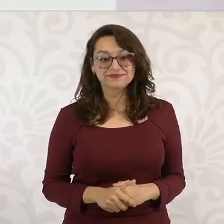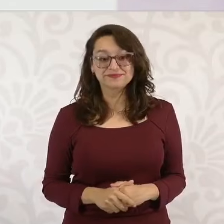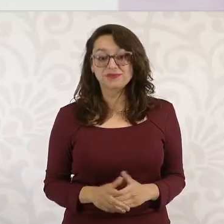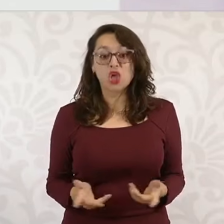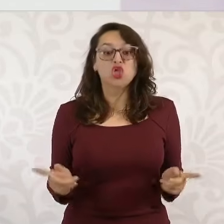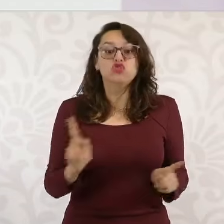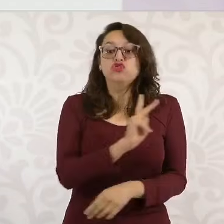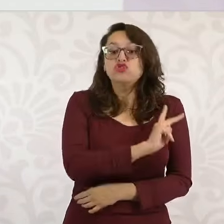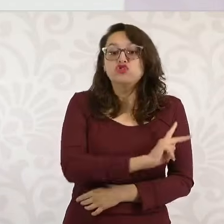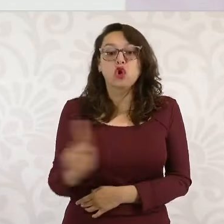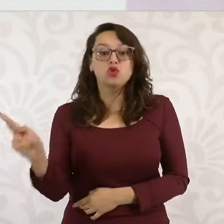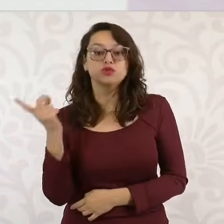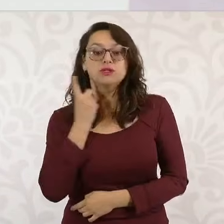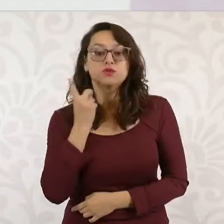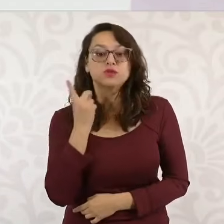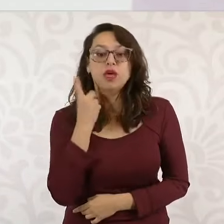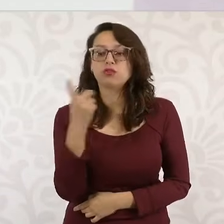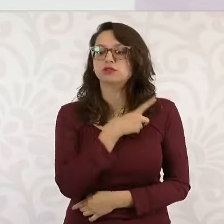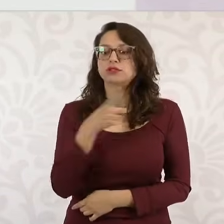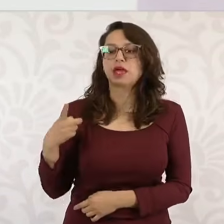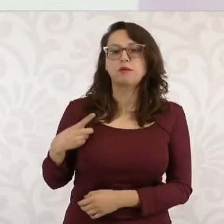Todos a buscar el voto popular.